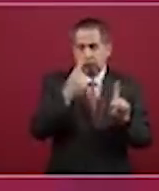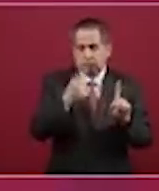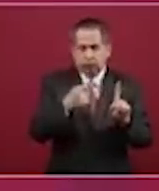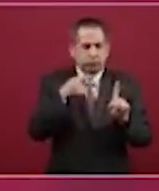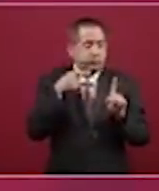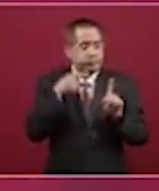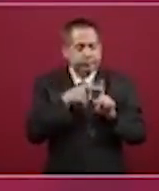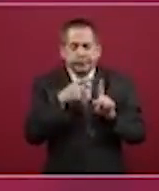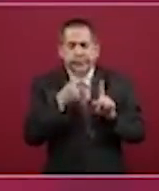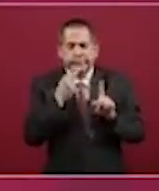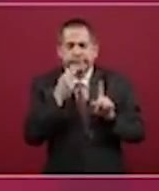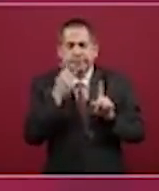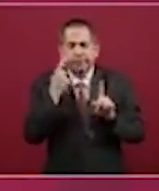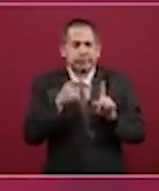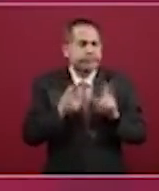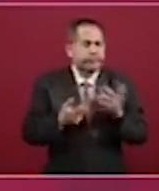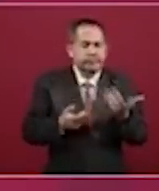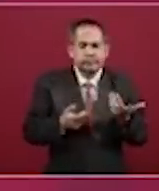atender